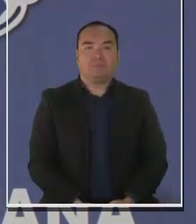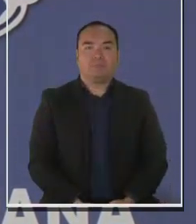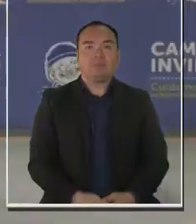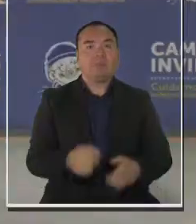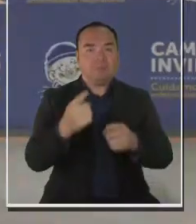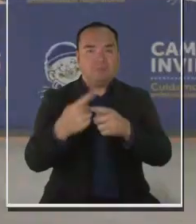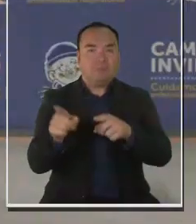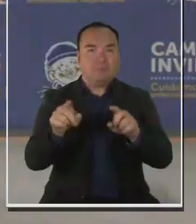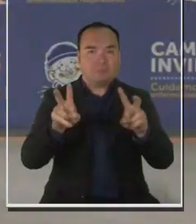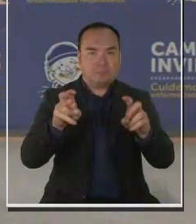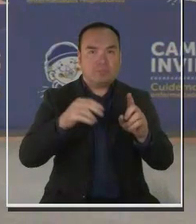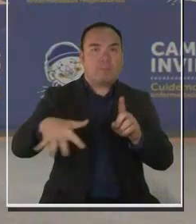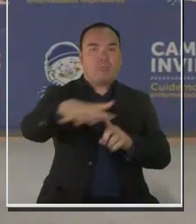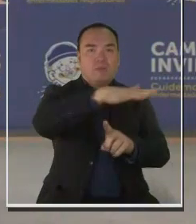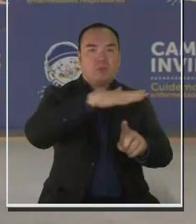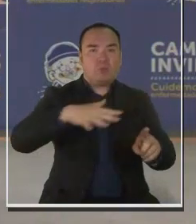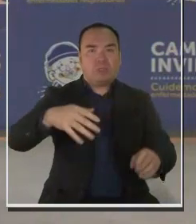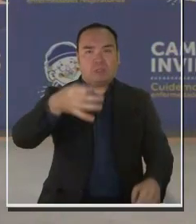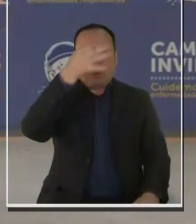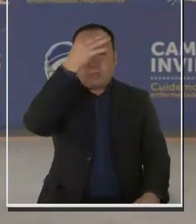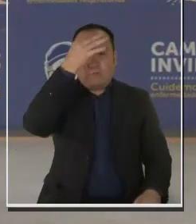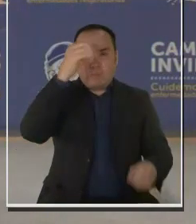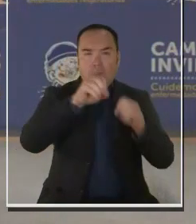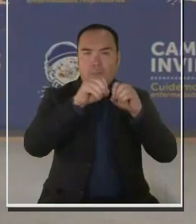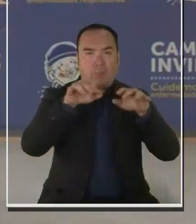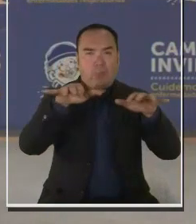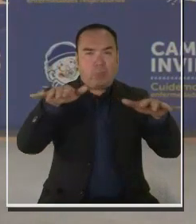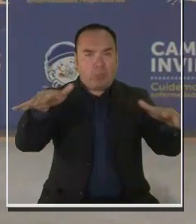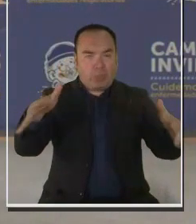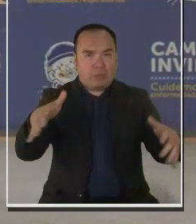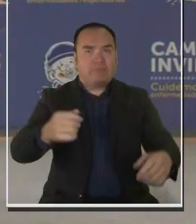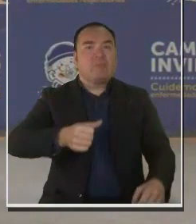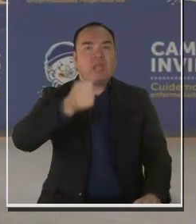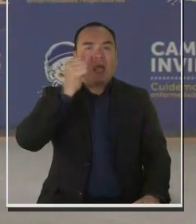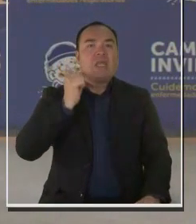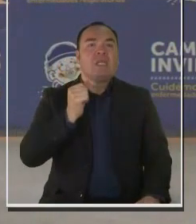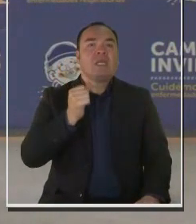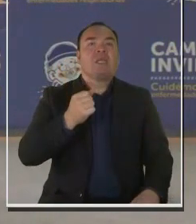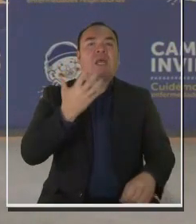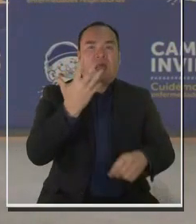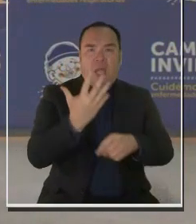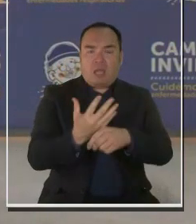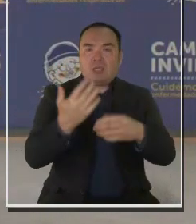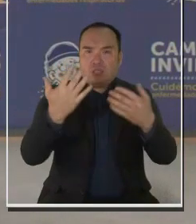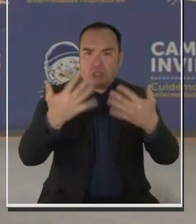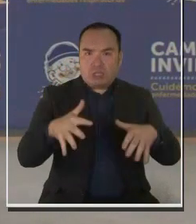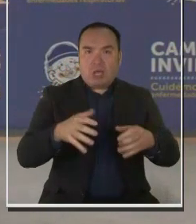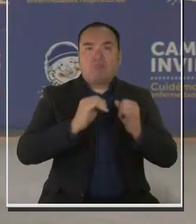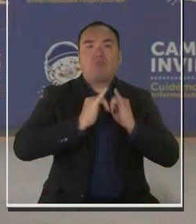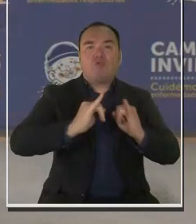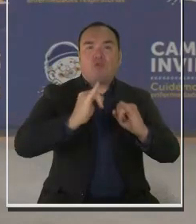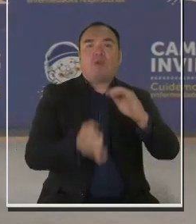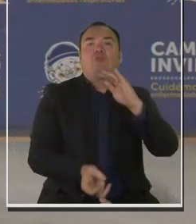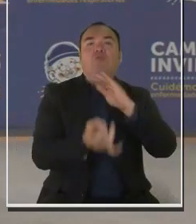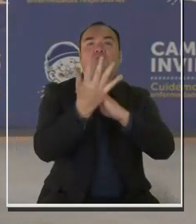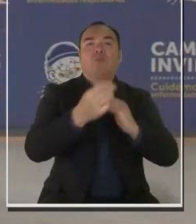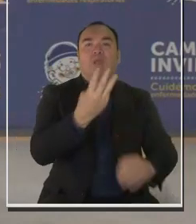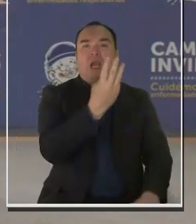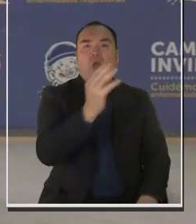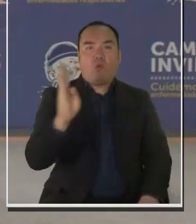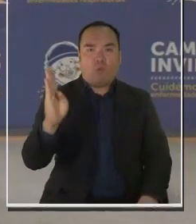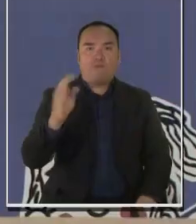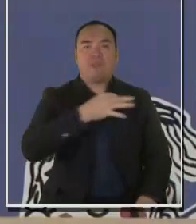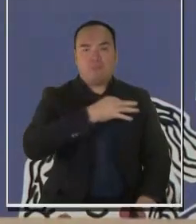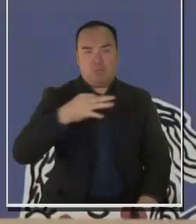Con respecto a la situación epidemiológica, desde ayer ya se encuentra disponible en la página web